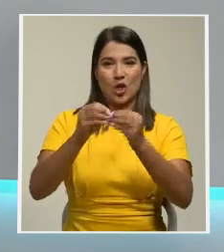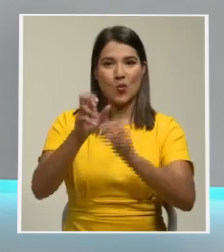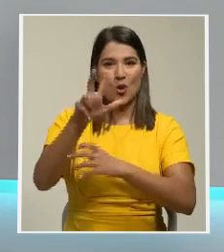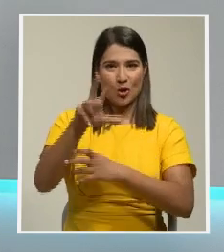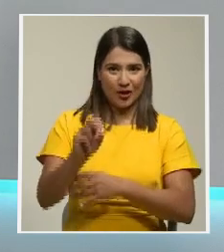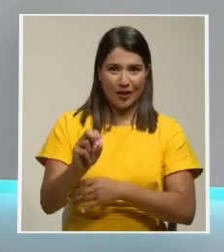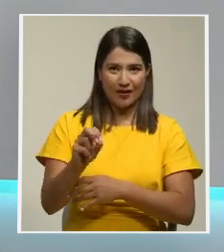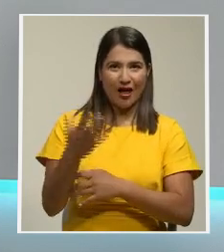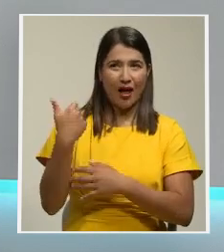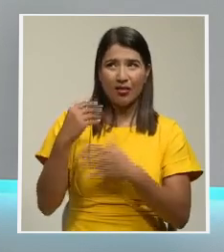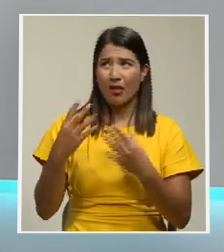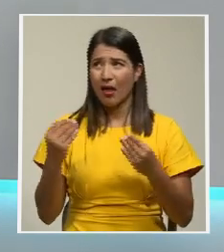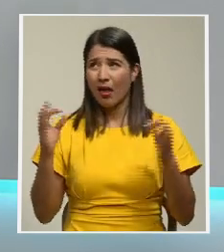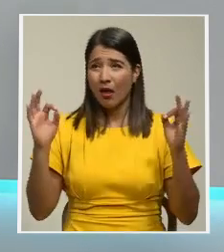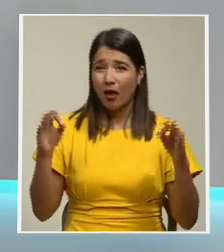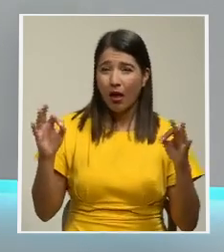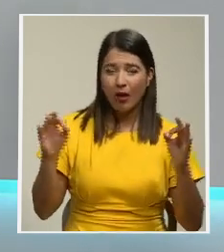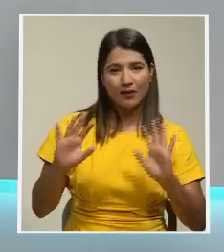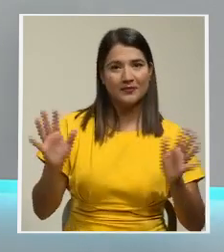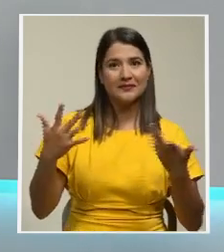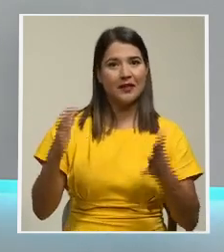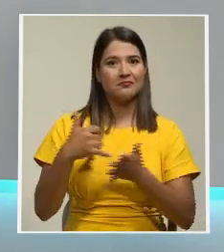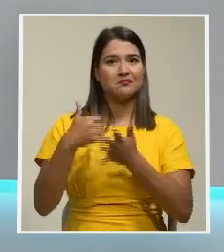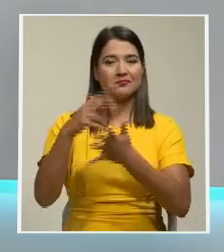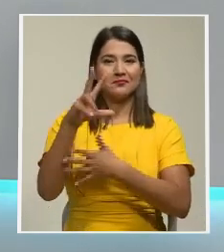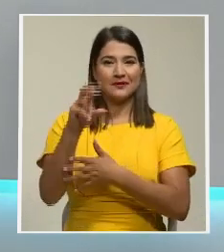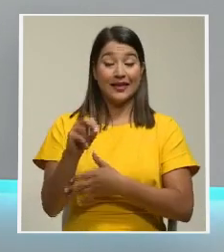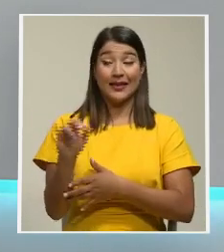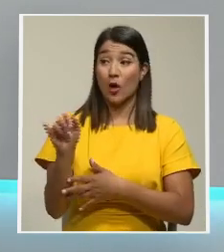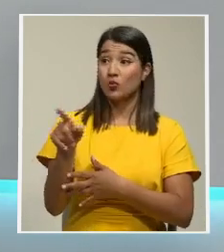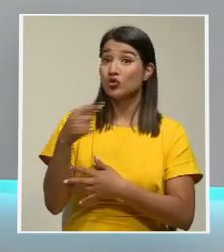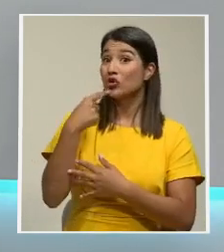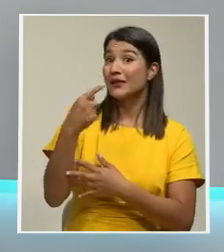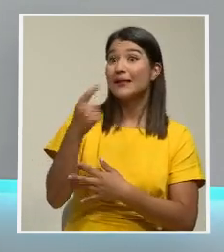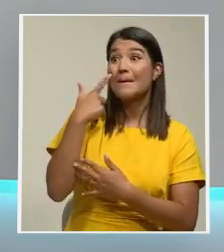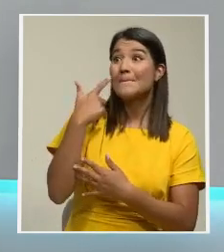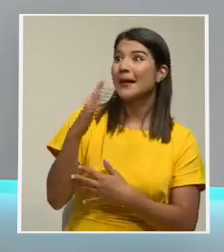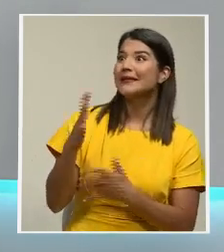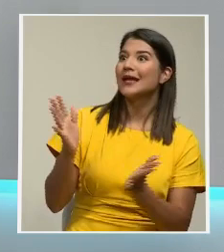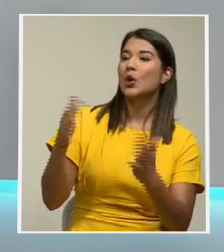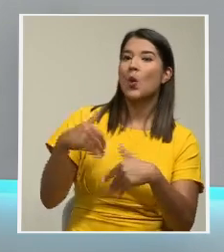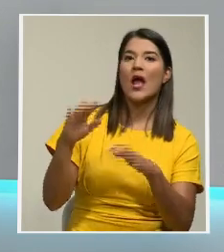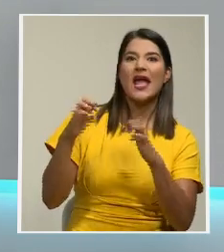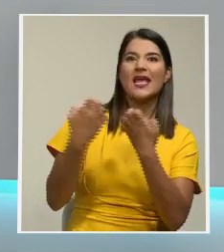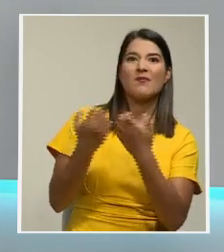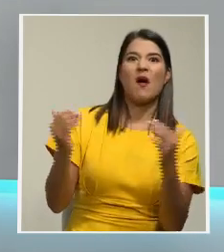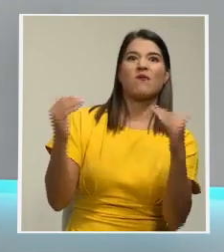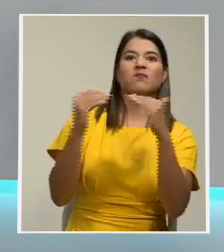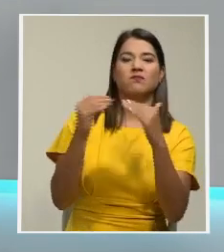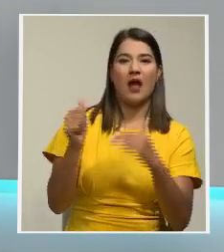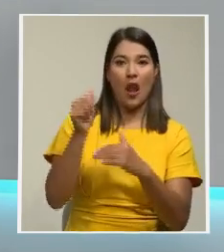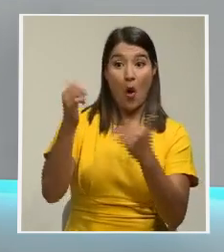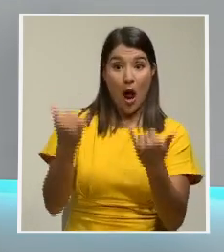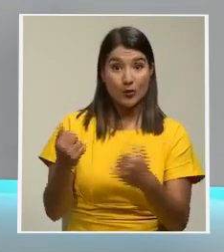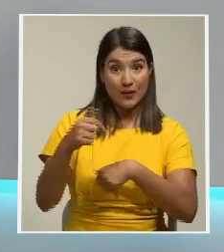y bueno, como bien lo decías vos ahorita, parece que no tiene rival Liga Deportiva Alajuelense en este momento en el campeonato nacional. Muy